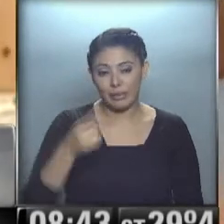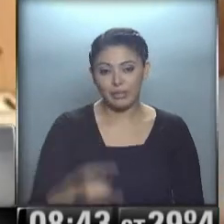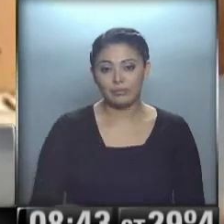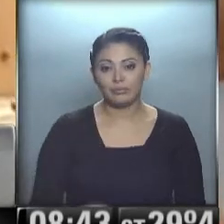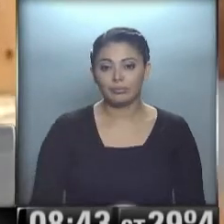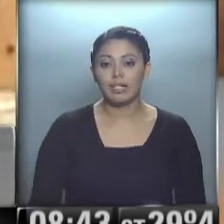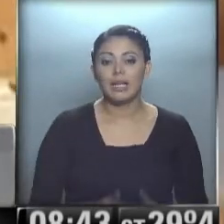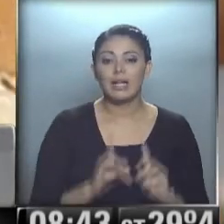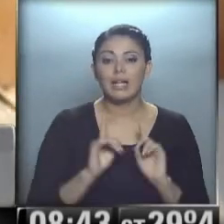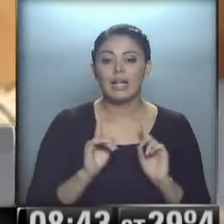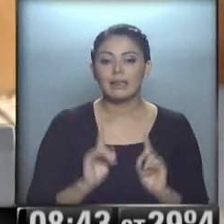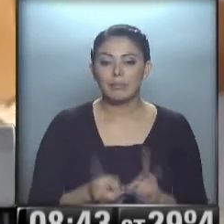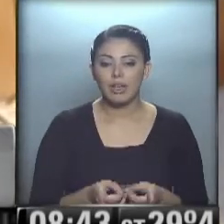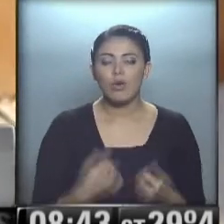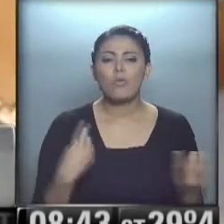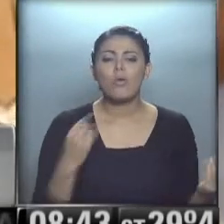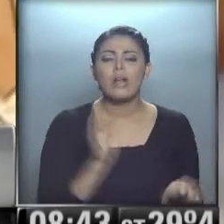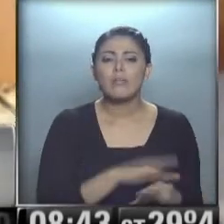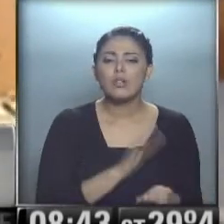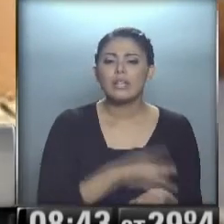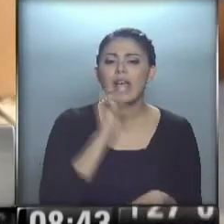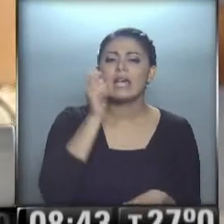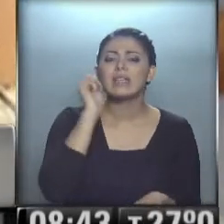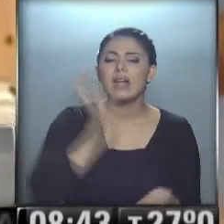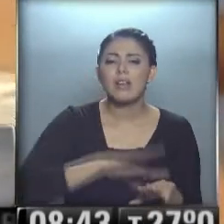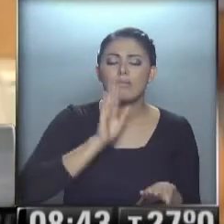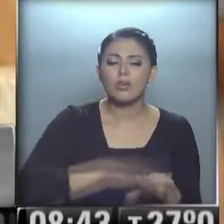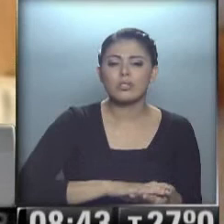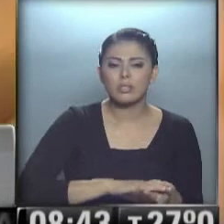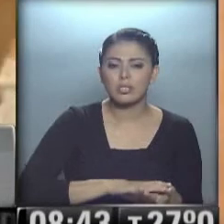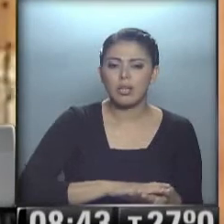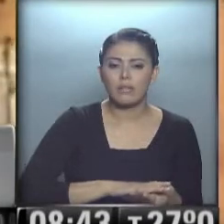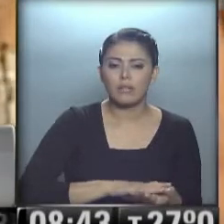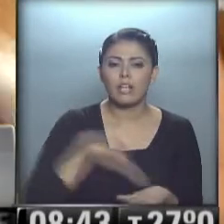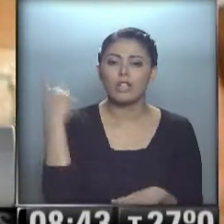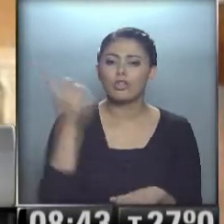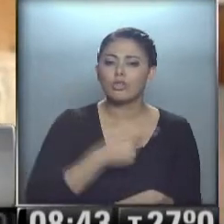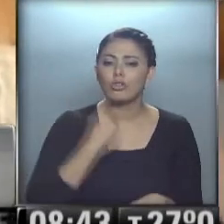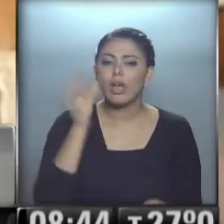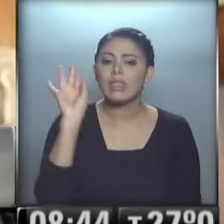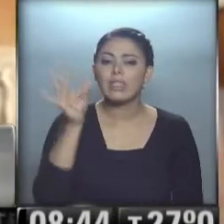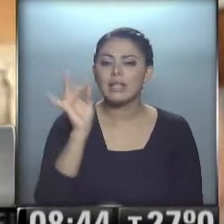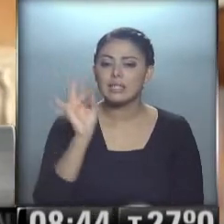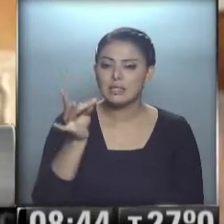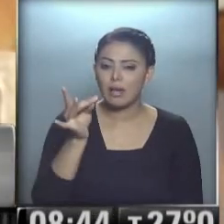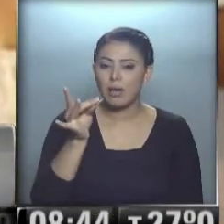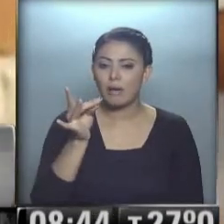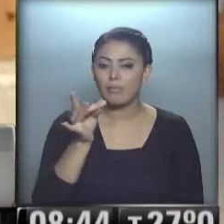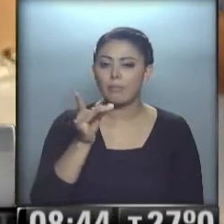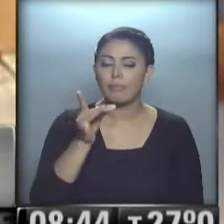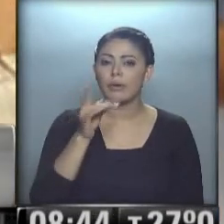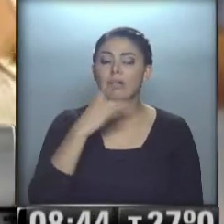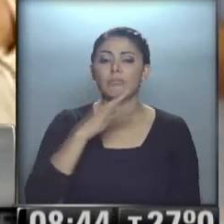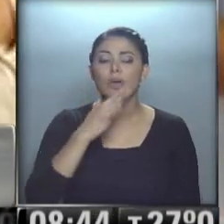y también cuál es la responsabilidad y a quién le cabe la responsabilidad de que nos enteremos todos los diciembre que hay